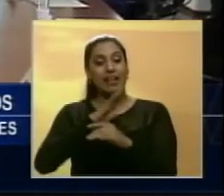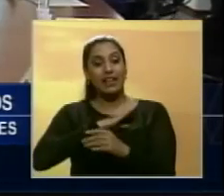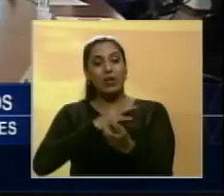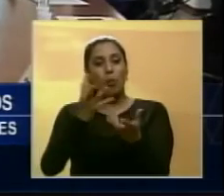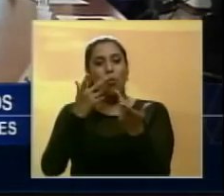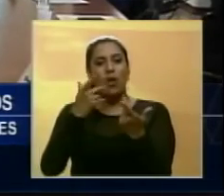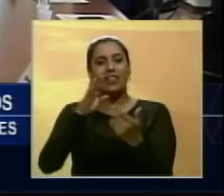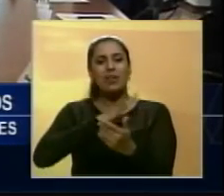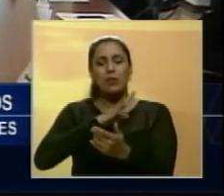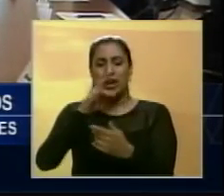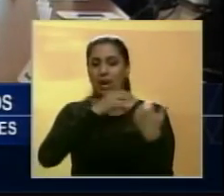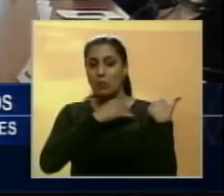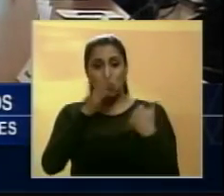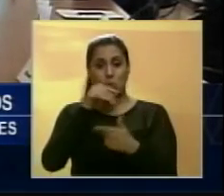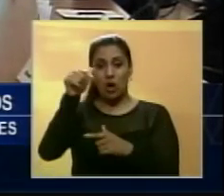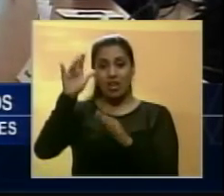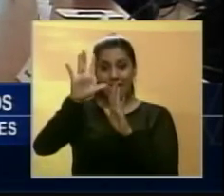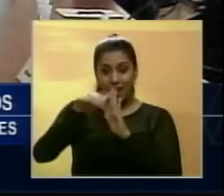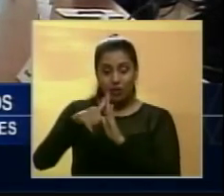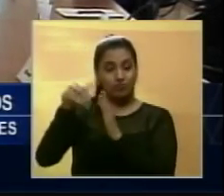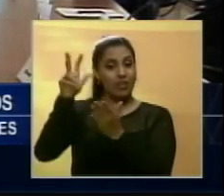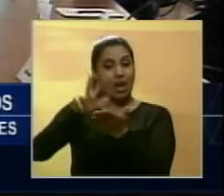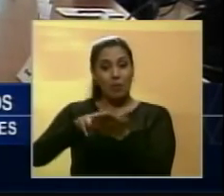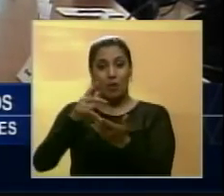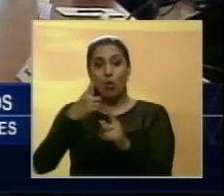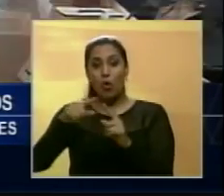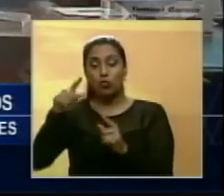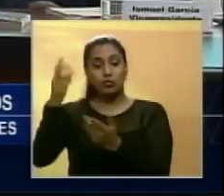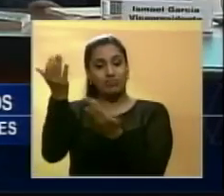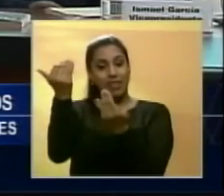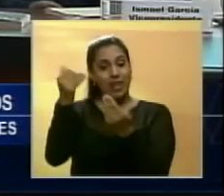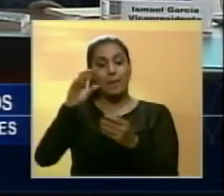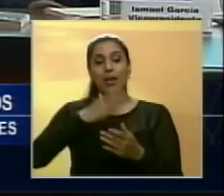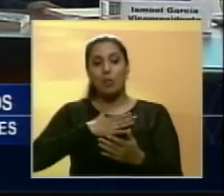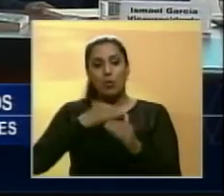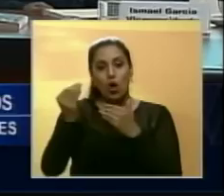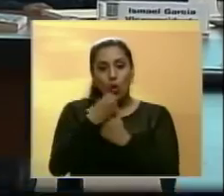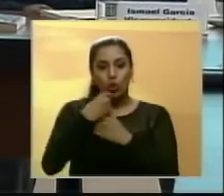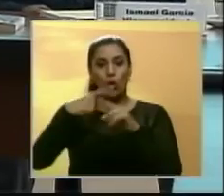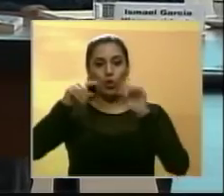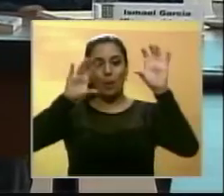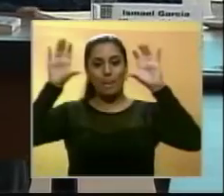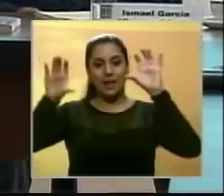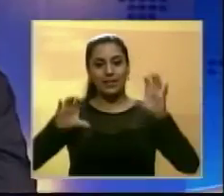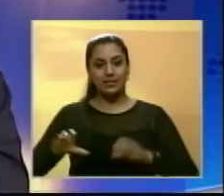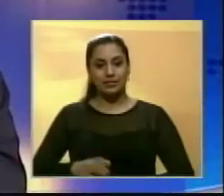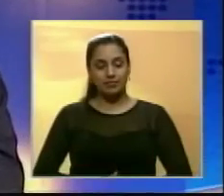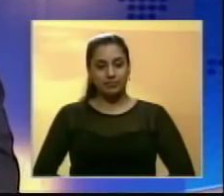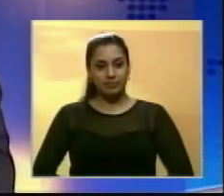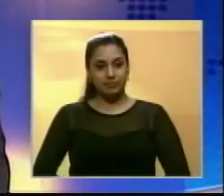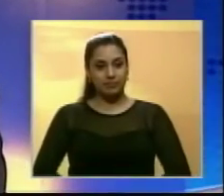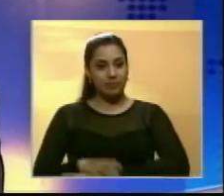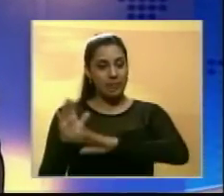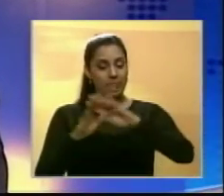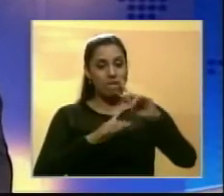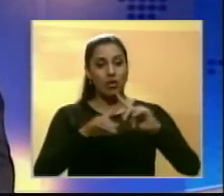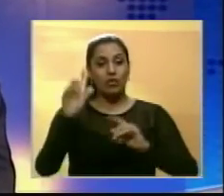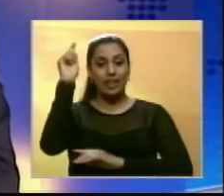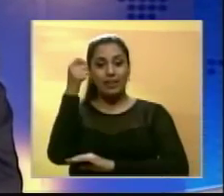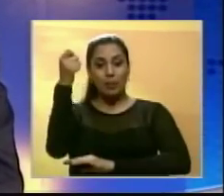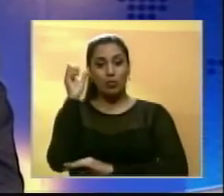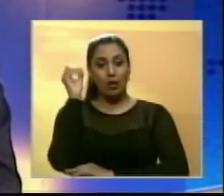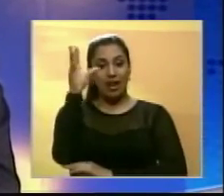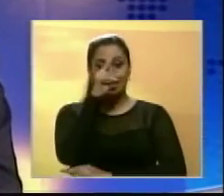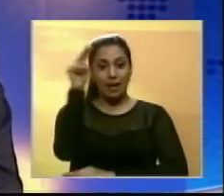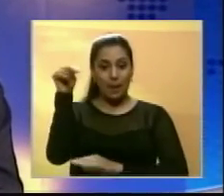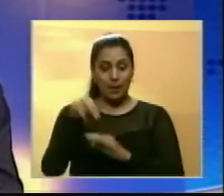con cuentas irresponsables de autoridades venezolanas que esconden recursos en paraísos fiscales. El diputado ante la Asamblea